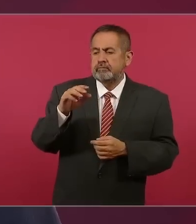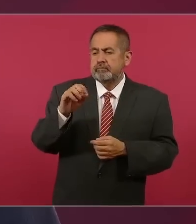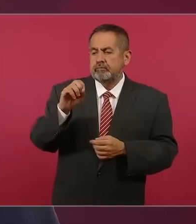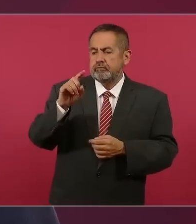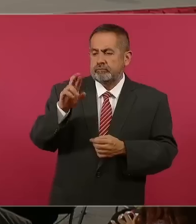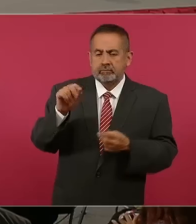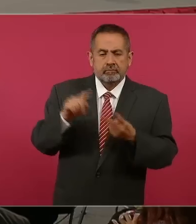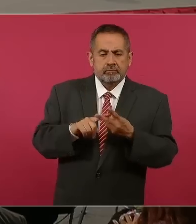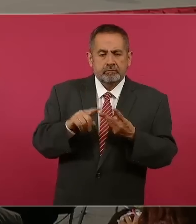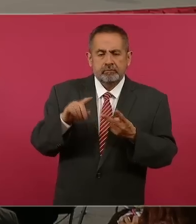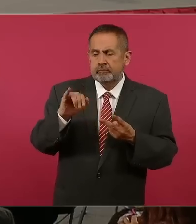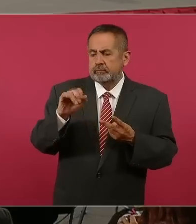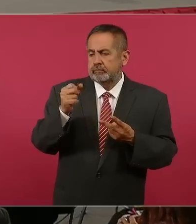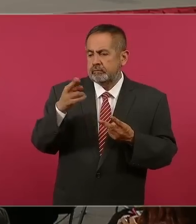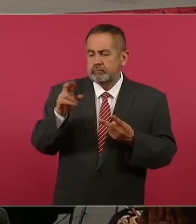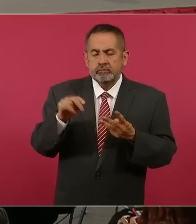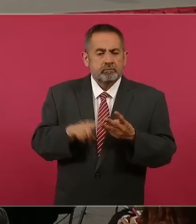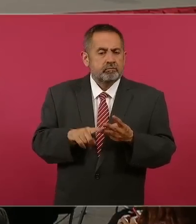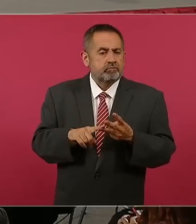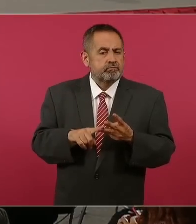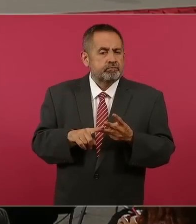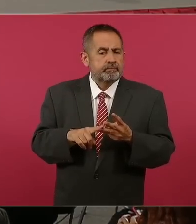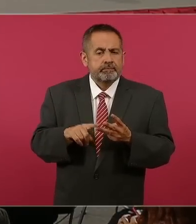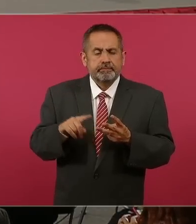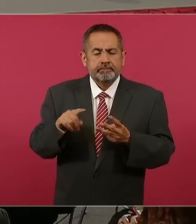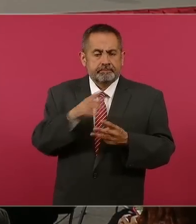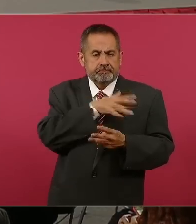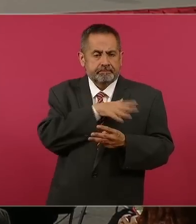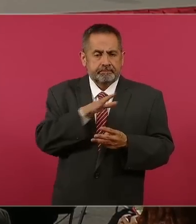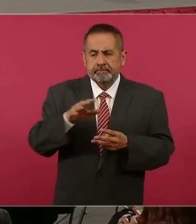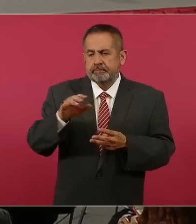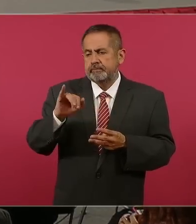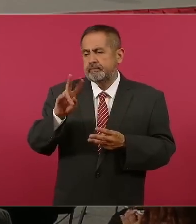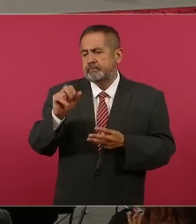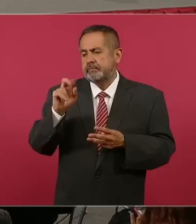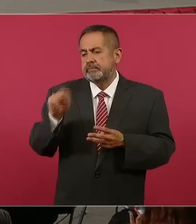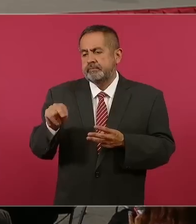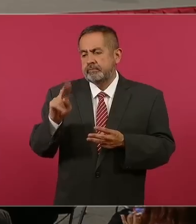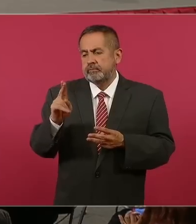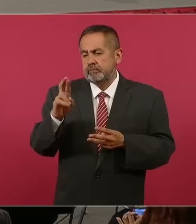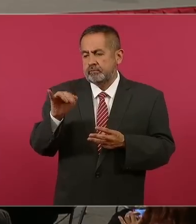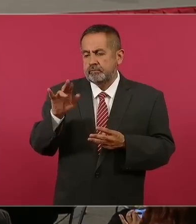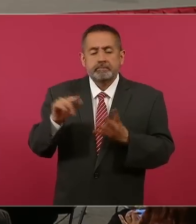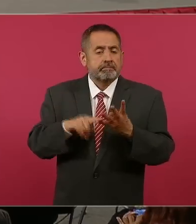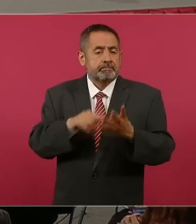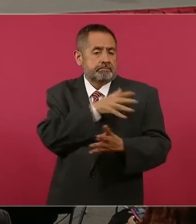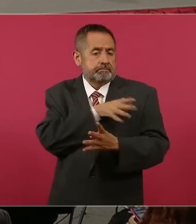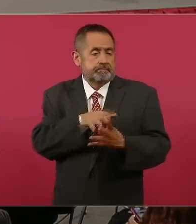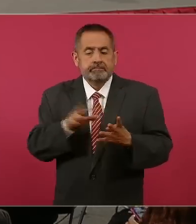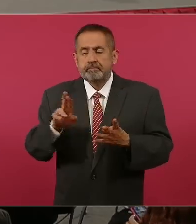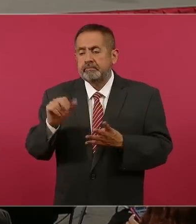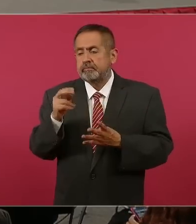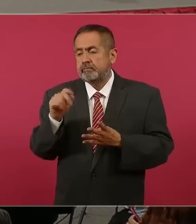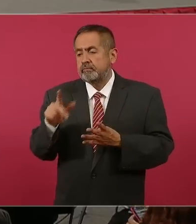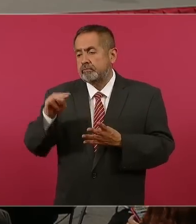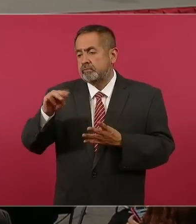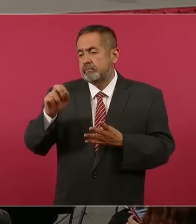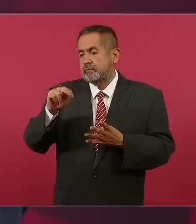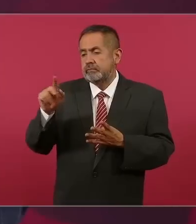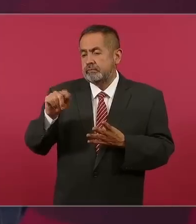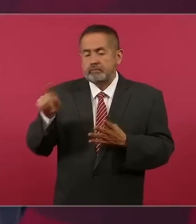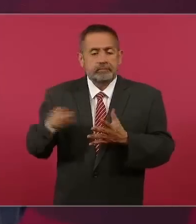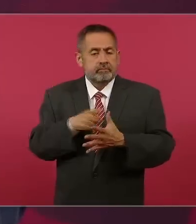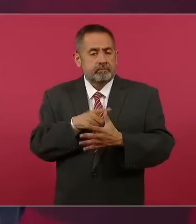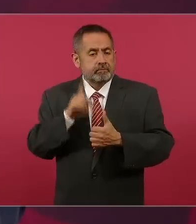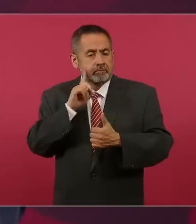Escalante Sauri, Isauro Martínez Orozco, el general Iván Rodríguez Uribe, el general Raúl Manzano Vélez y